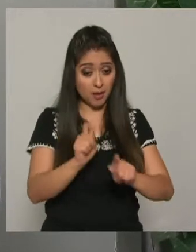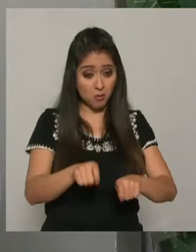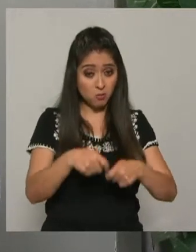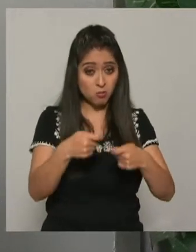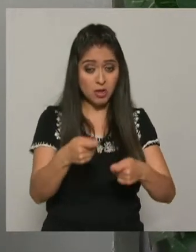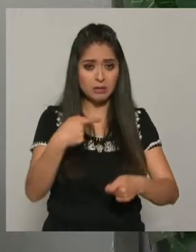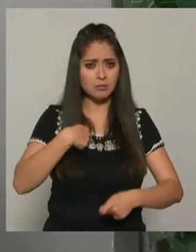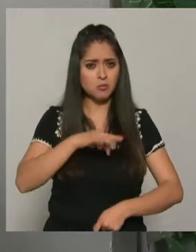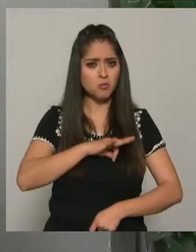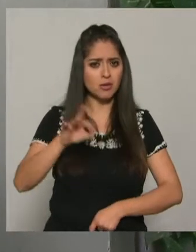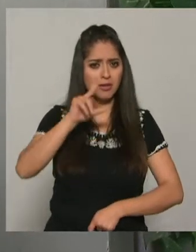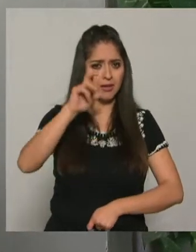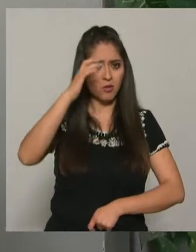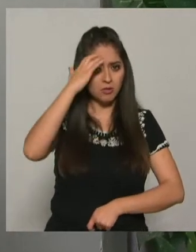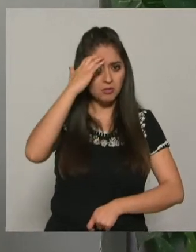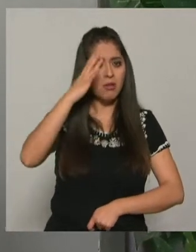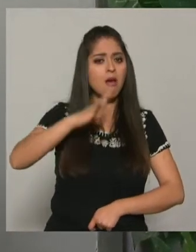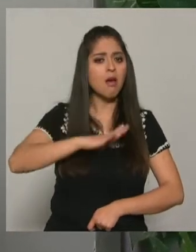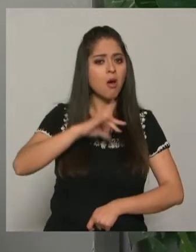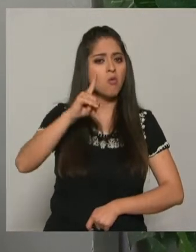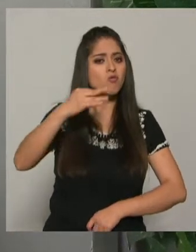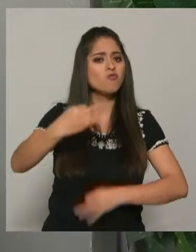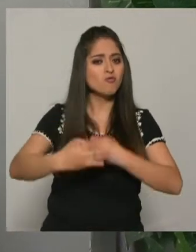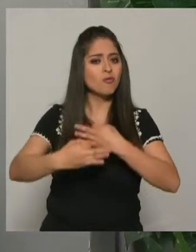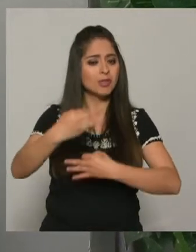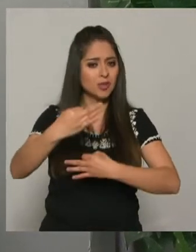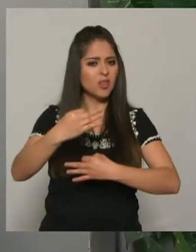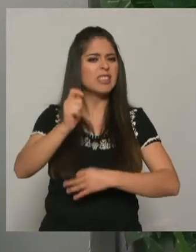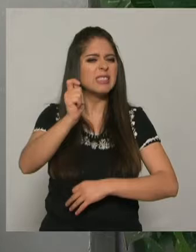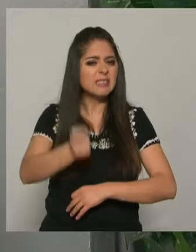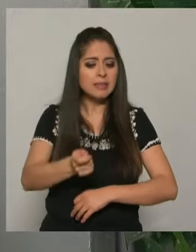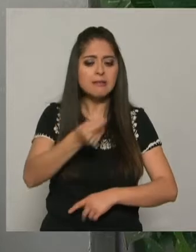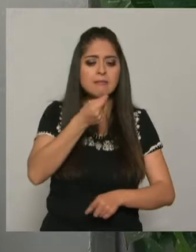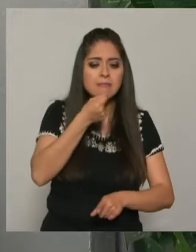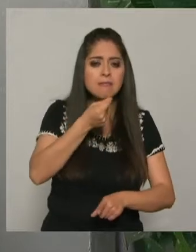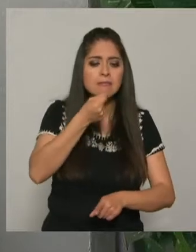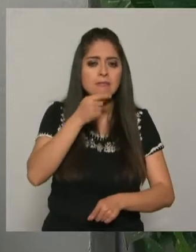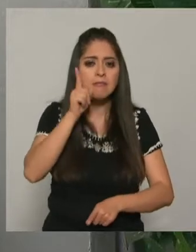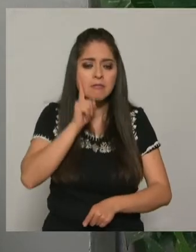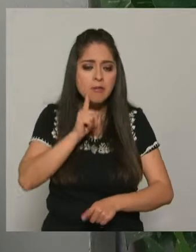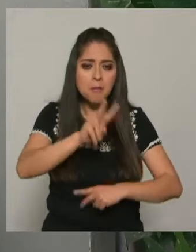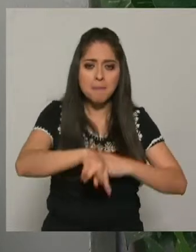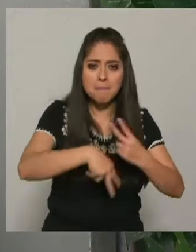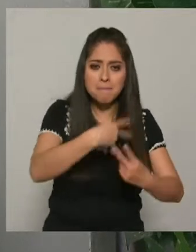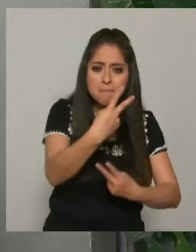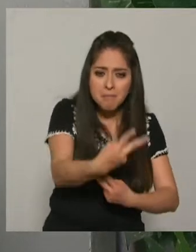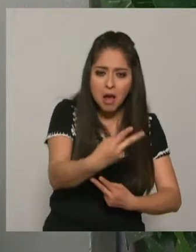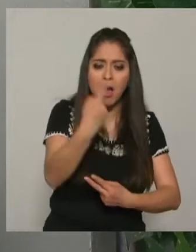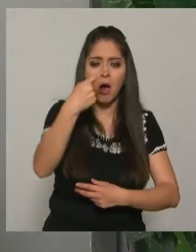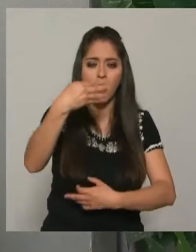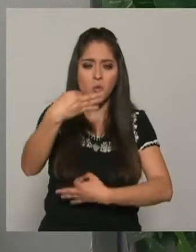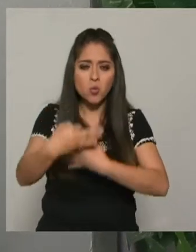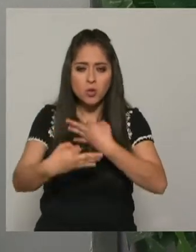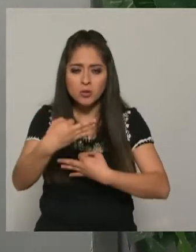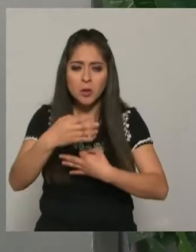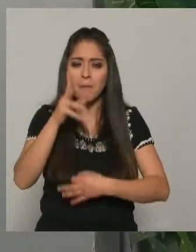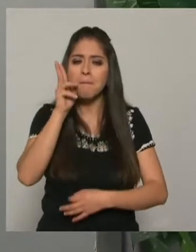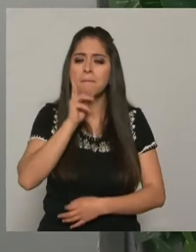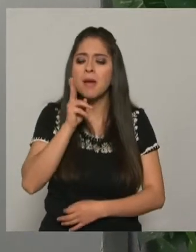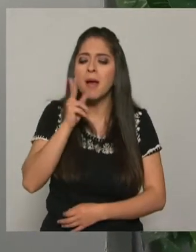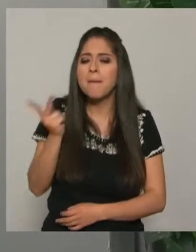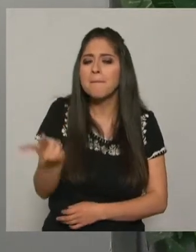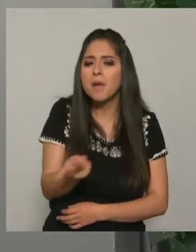esta identidad existe un juicio especial. Los pequeñitos y pequeñitas son sometidos a un juicio, a una serie de